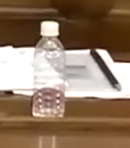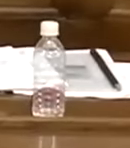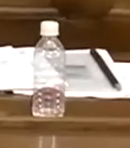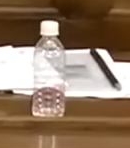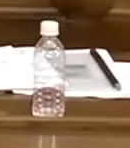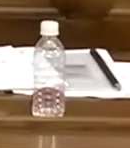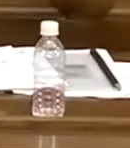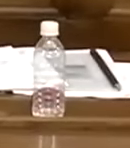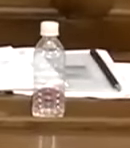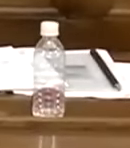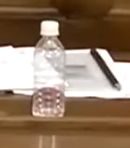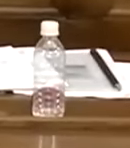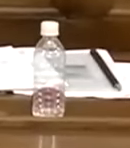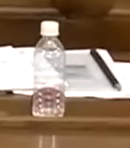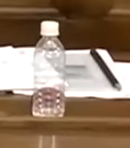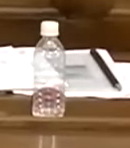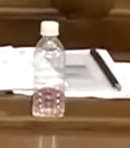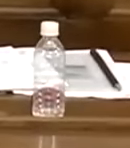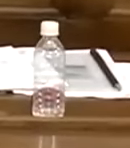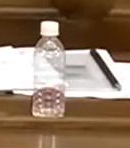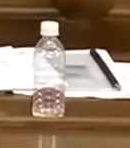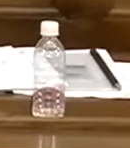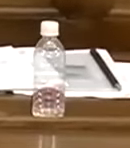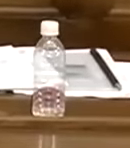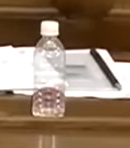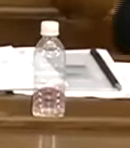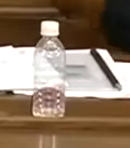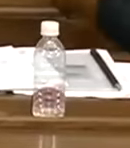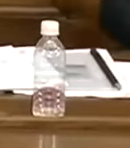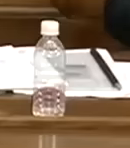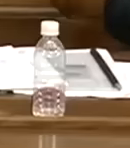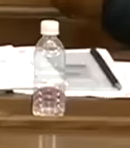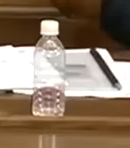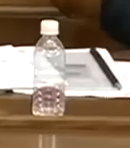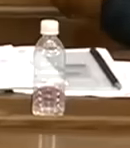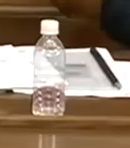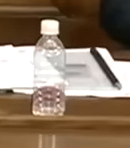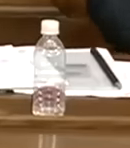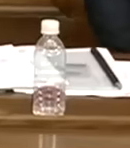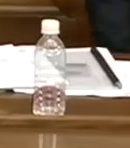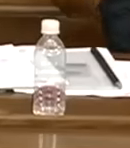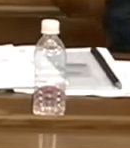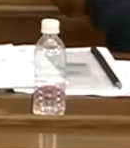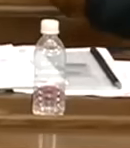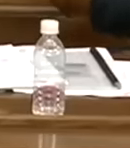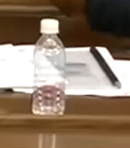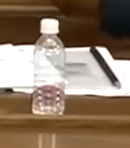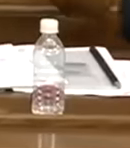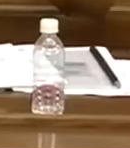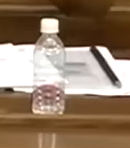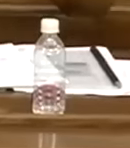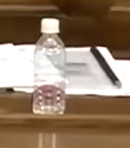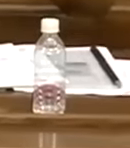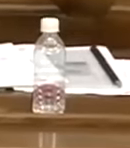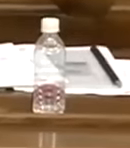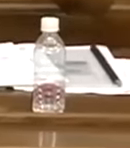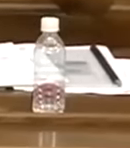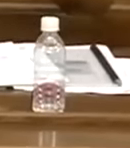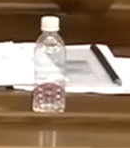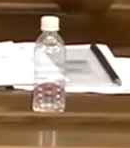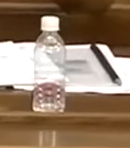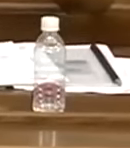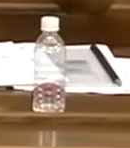Venezuela, a cada hombre y cada mujer que salió el domingo 3 de diciembre a, con su voto,